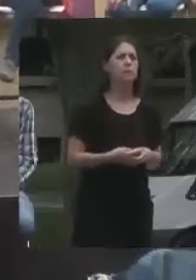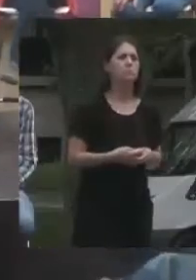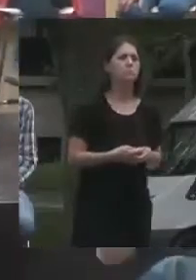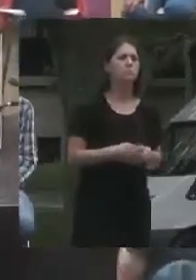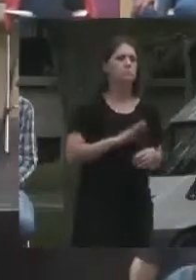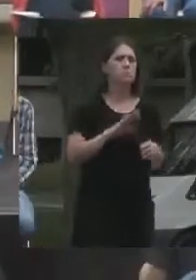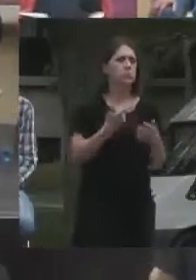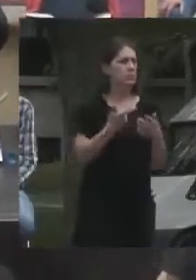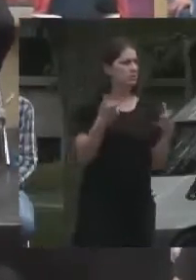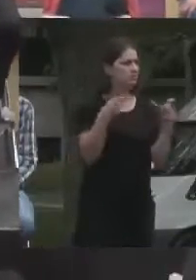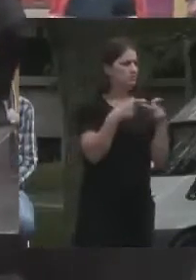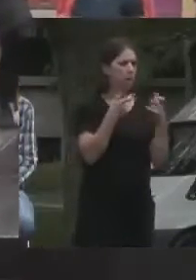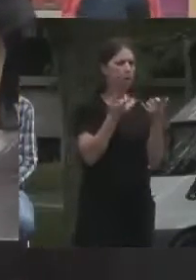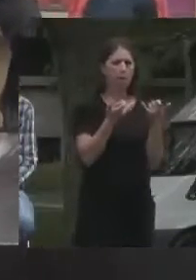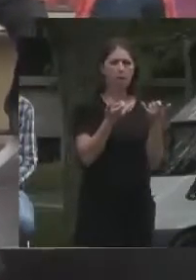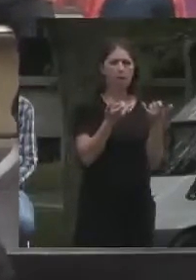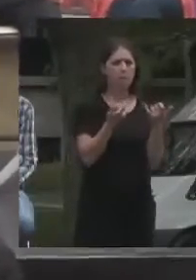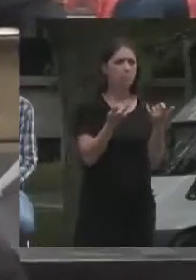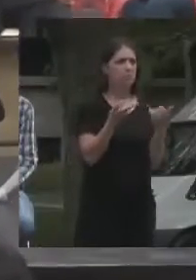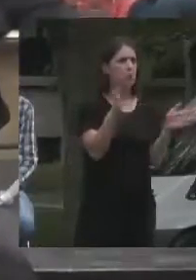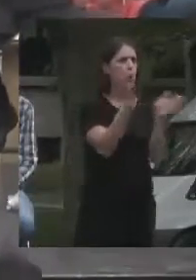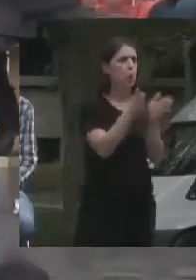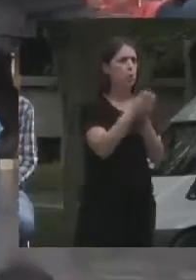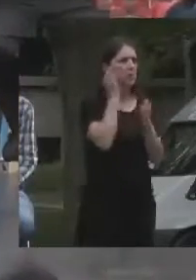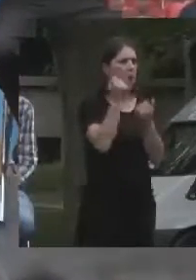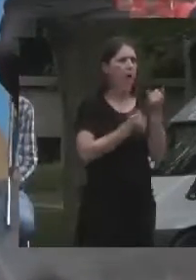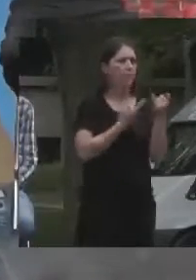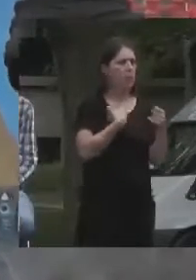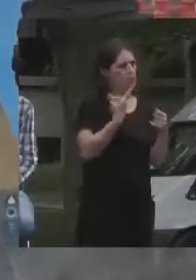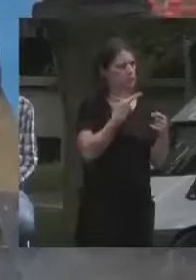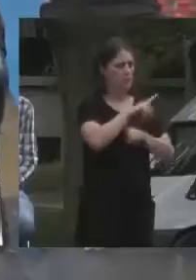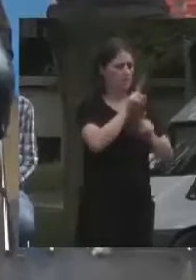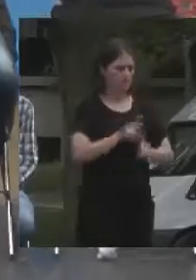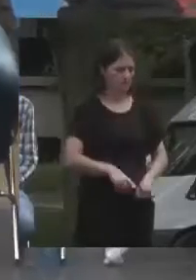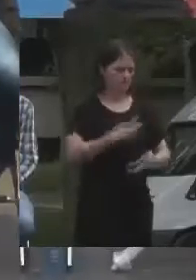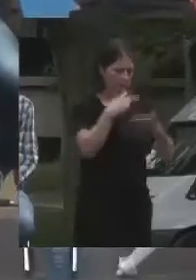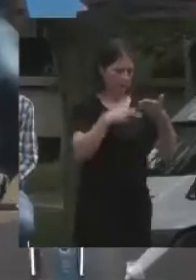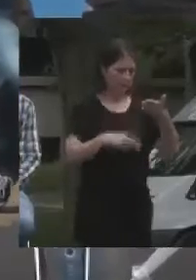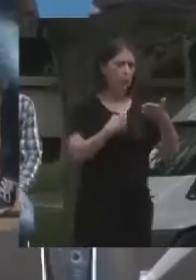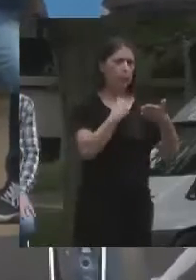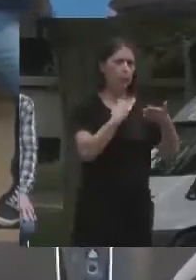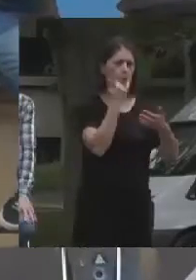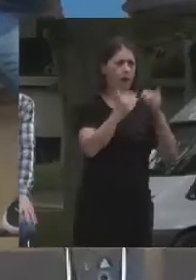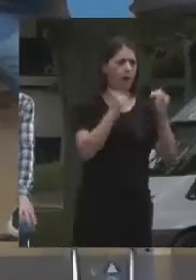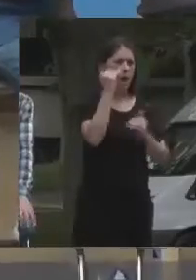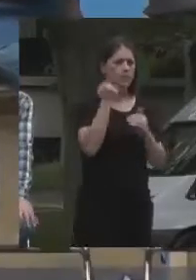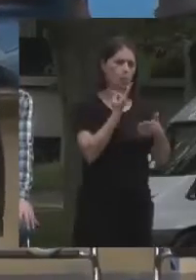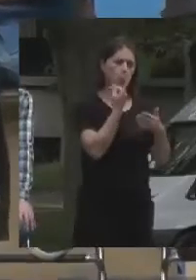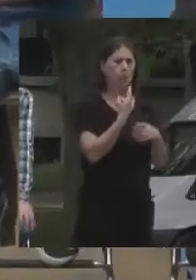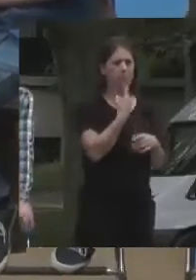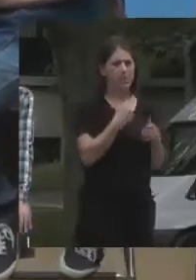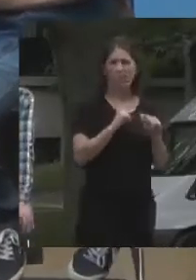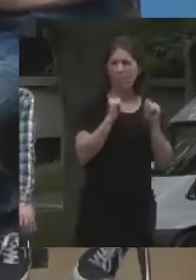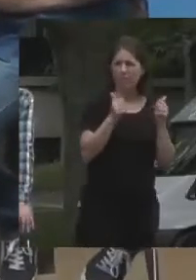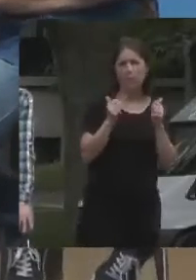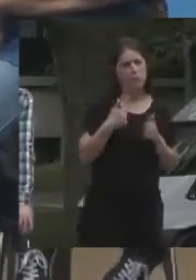chegaron as tarxetas e unha compañeira fixo a lectura das preguntas que tiñamos e comenzou a ler unha delas e me dixo, bueno,